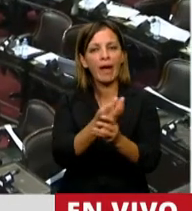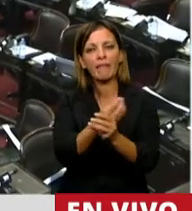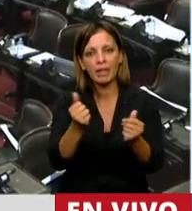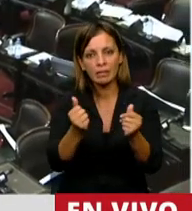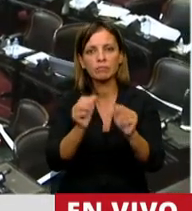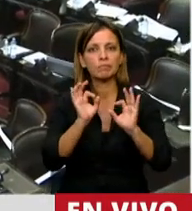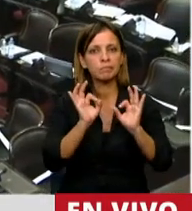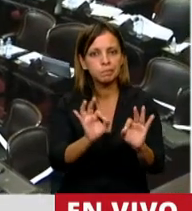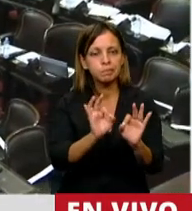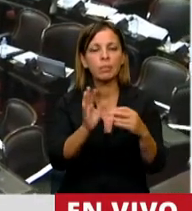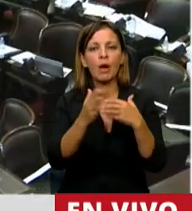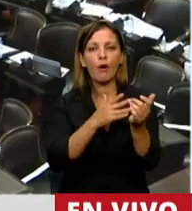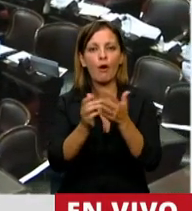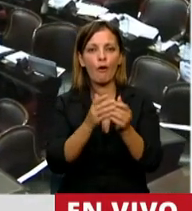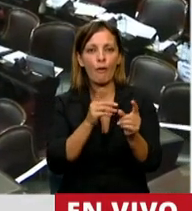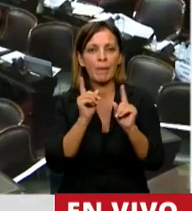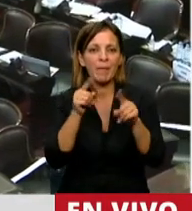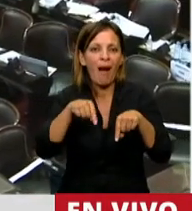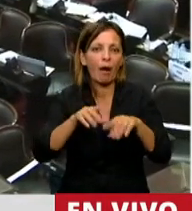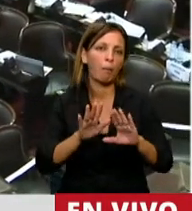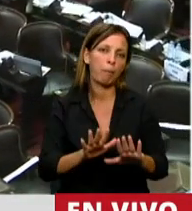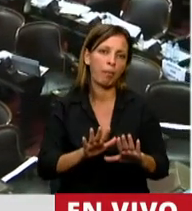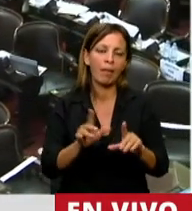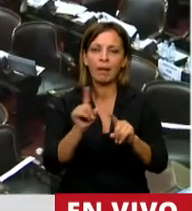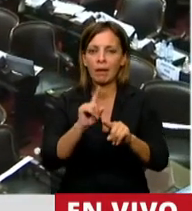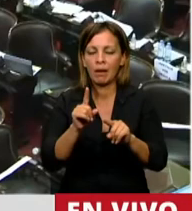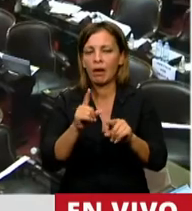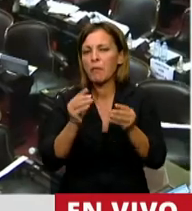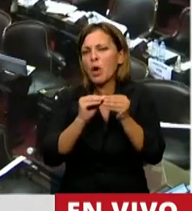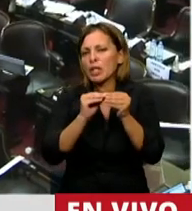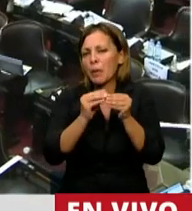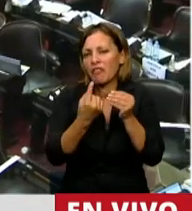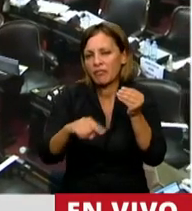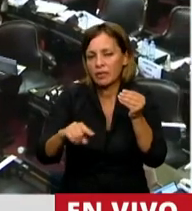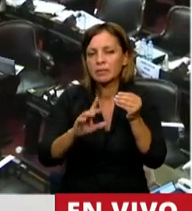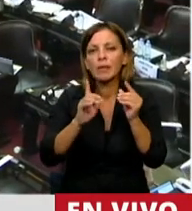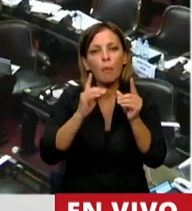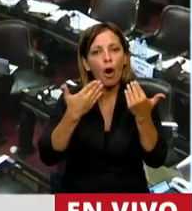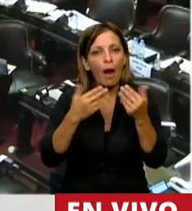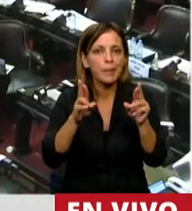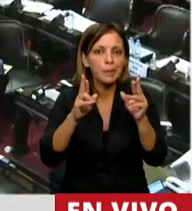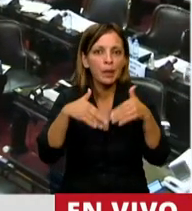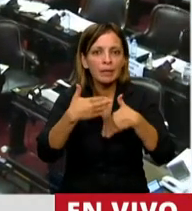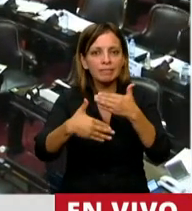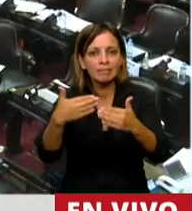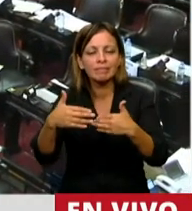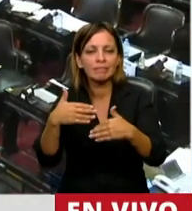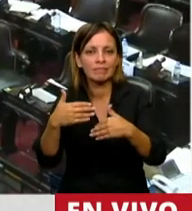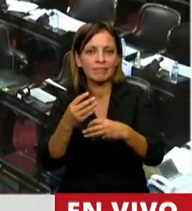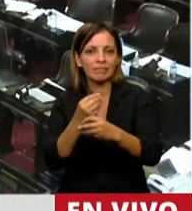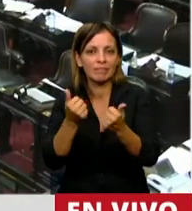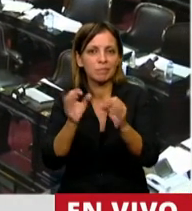permita concluir con las obras que hoy se encuentran paralizadas por diversos motivos y que al respecto se estima, como bien se dijo